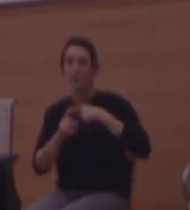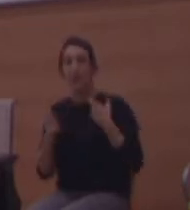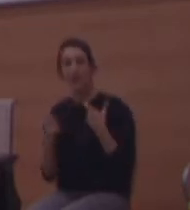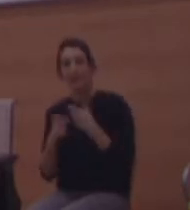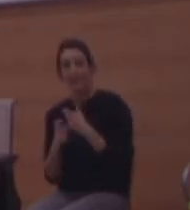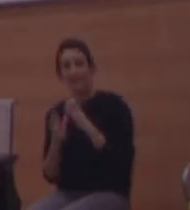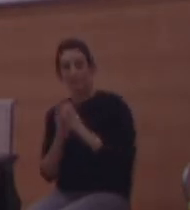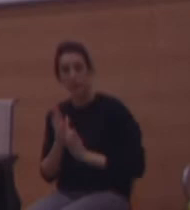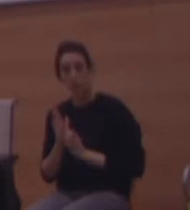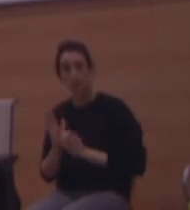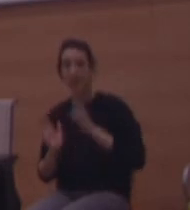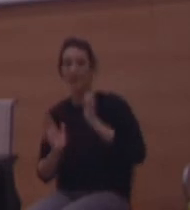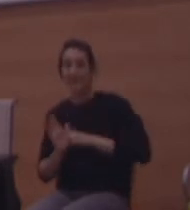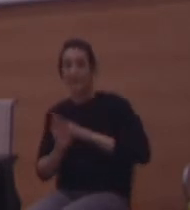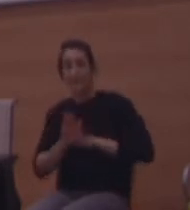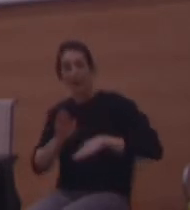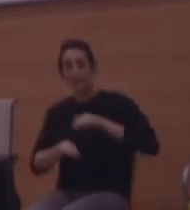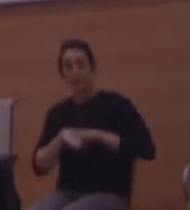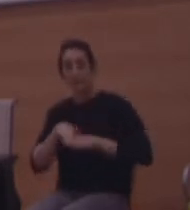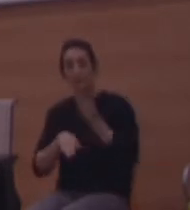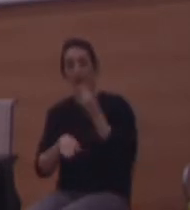la estabilidad en dinámica.